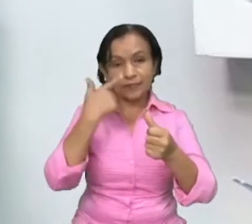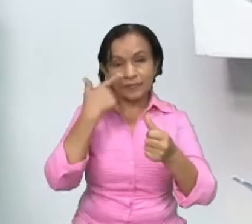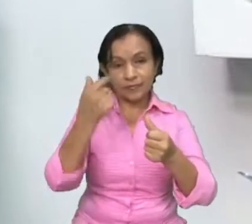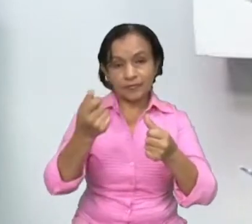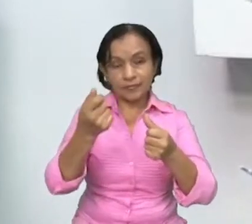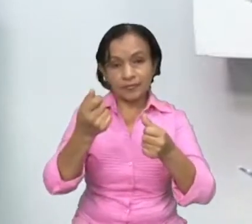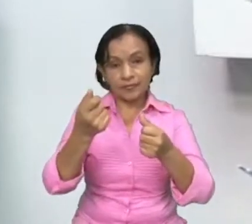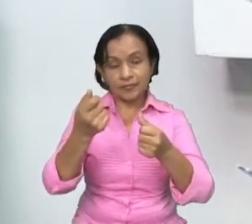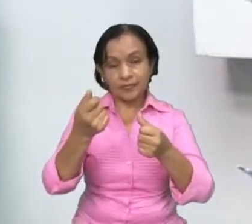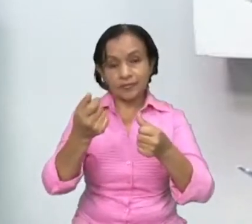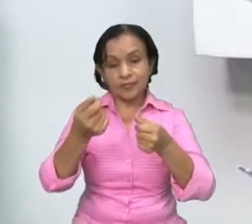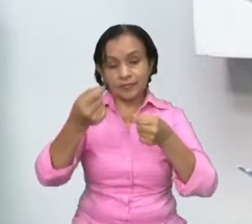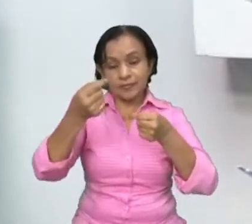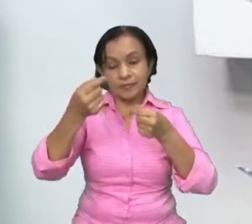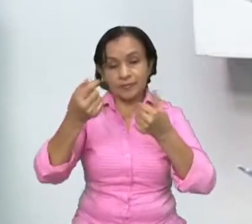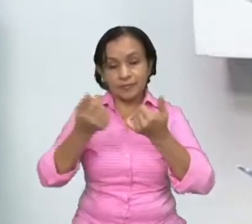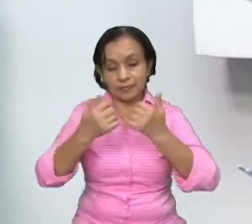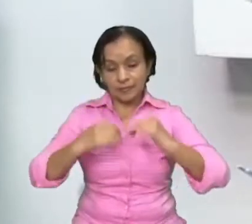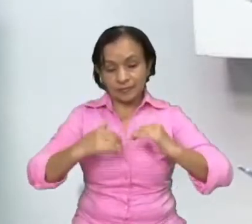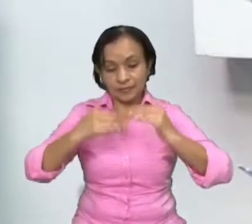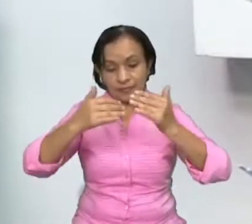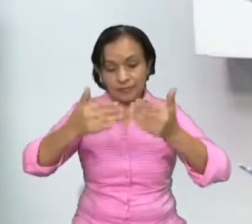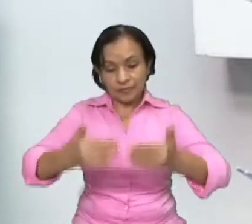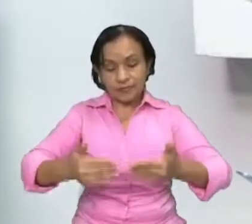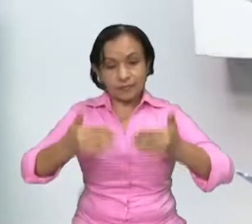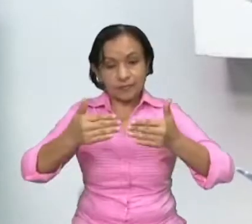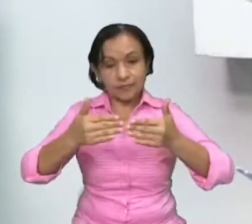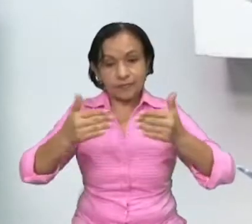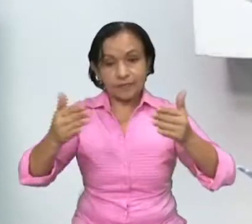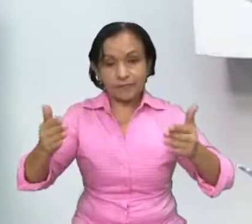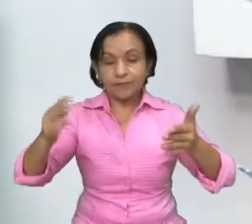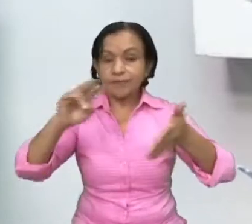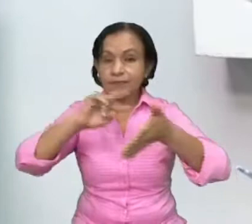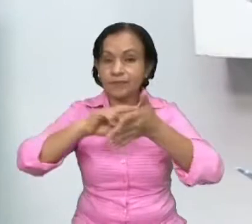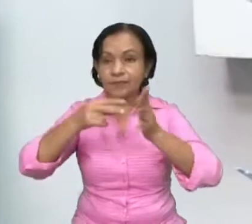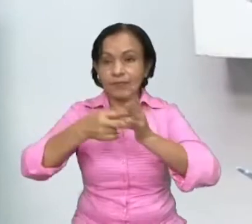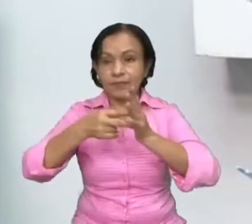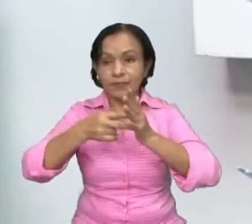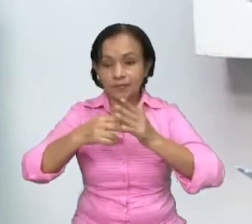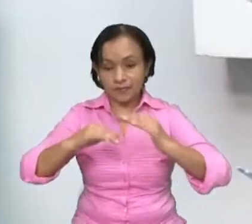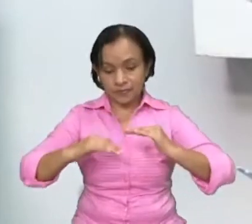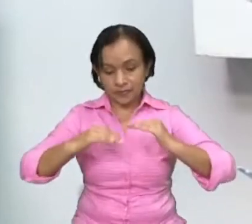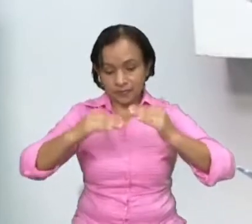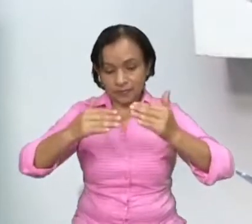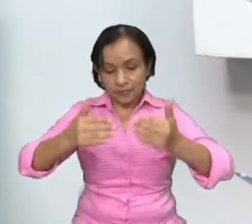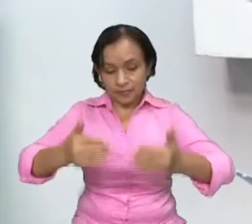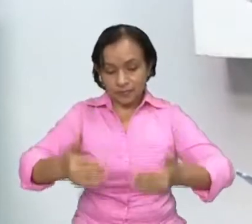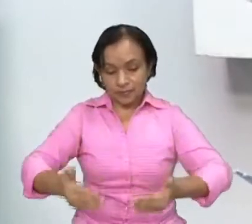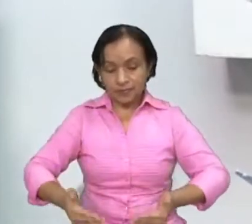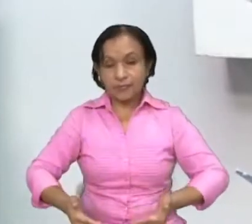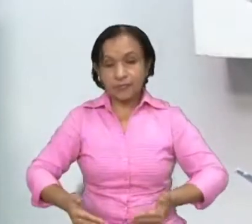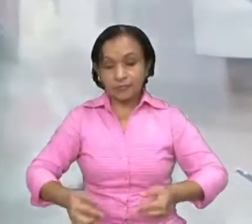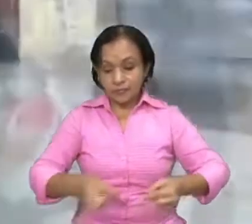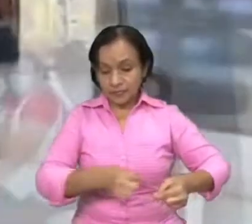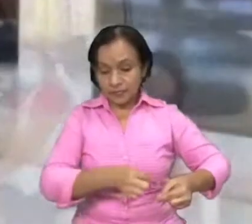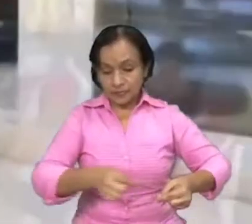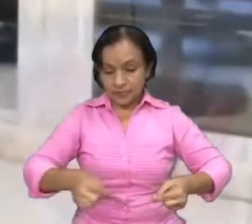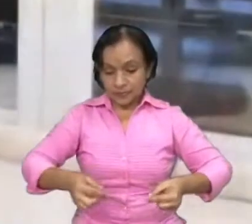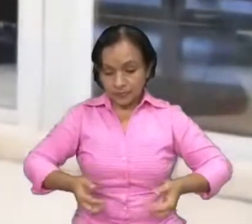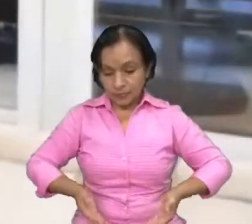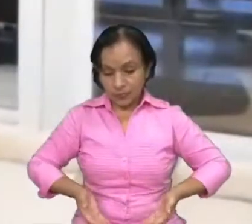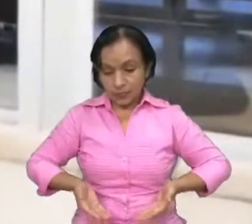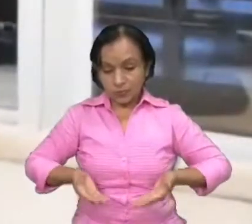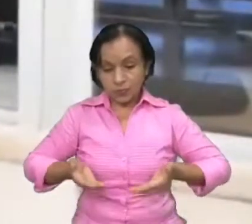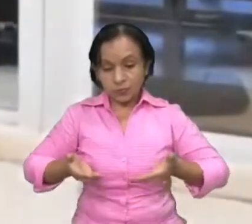conoce como abordaje de espina bífida intraútero abierto. Eso consiste en abrir la pared abdominal, extraes el